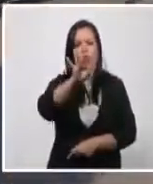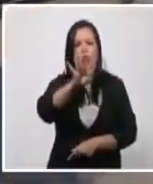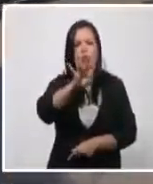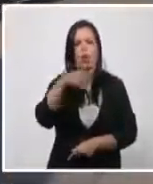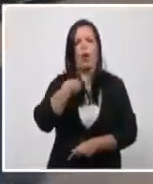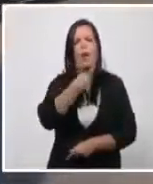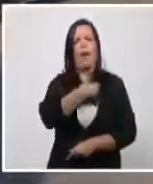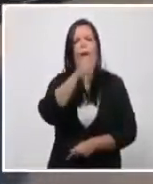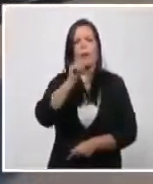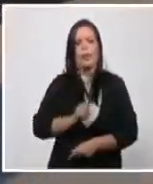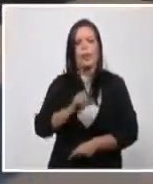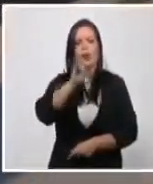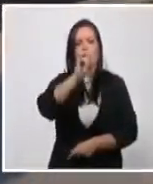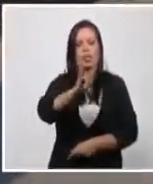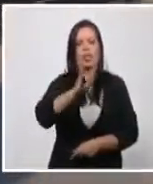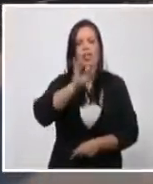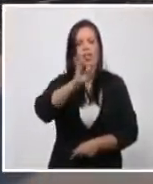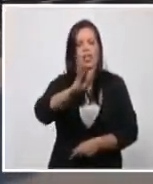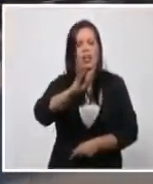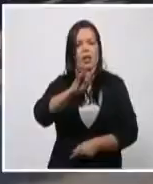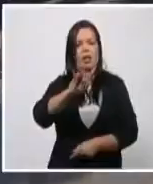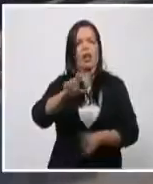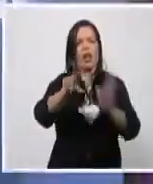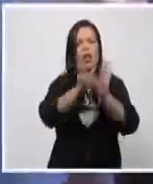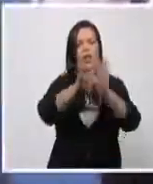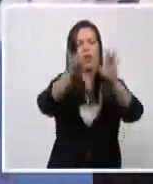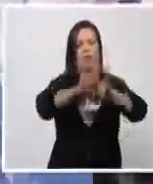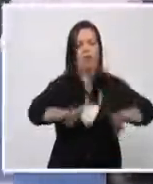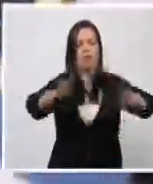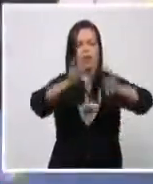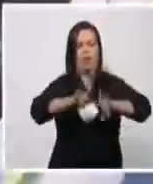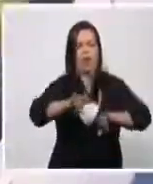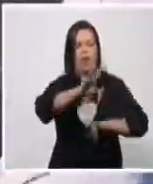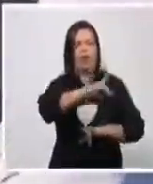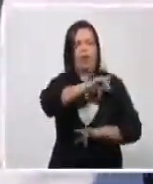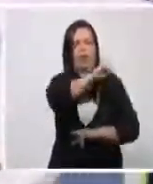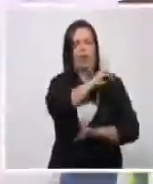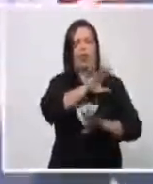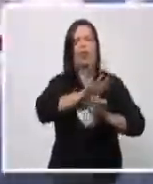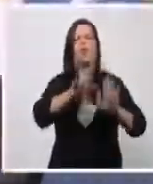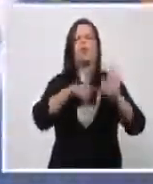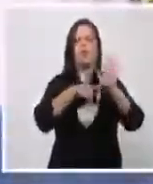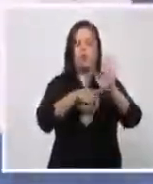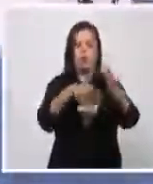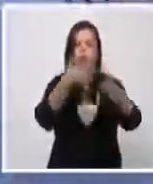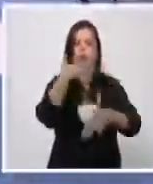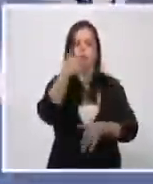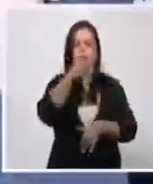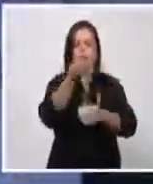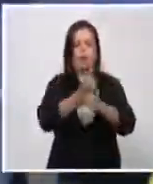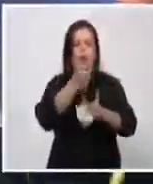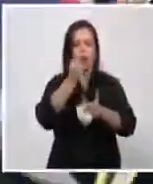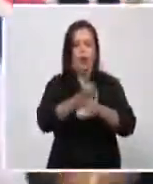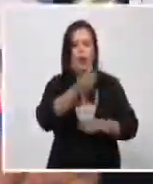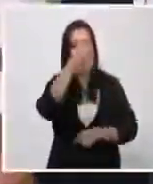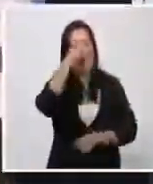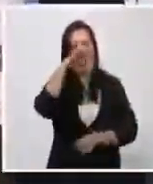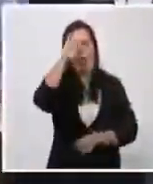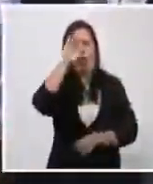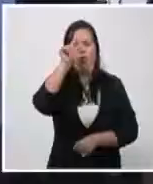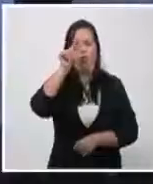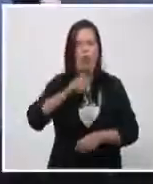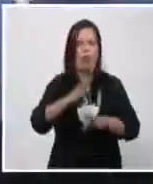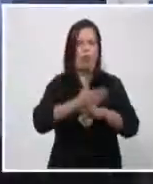y 67 licenciados, demostraron la valía del contingente Henry Reef en su labor sanitaria en